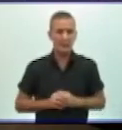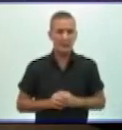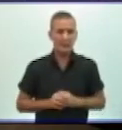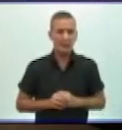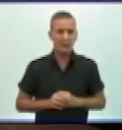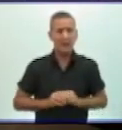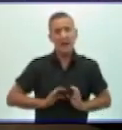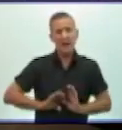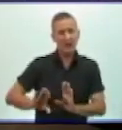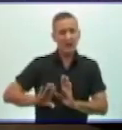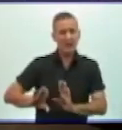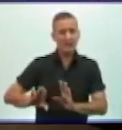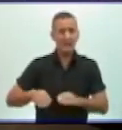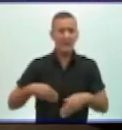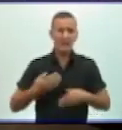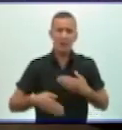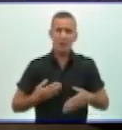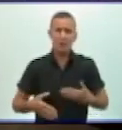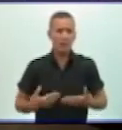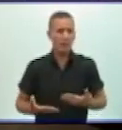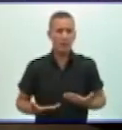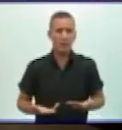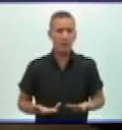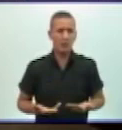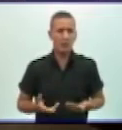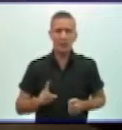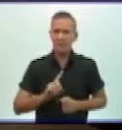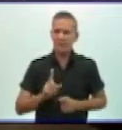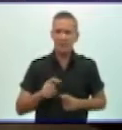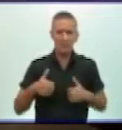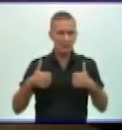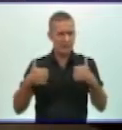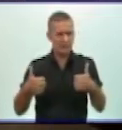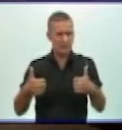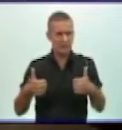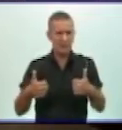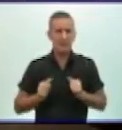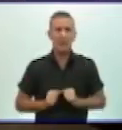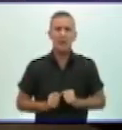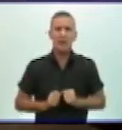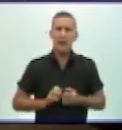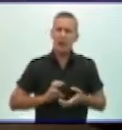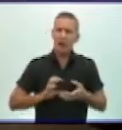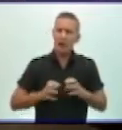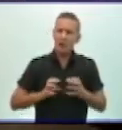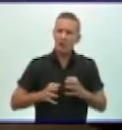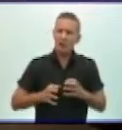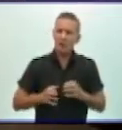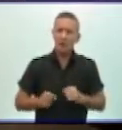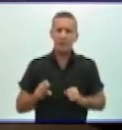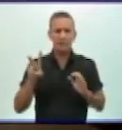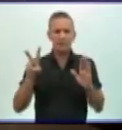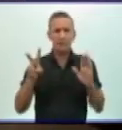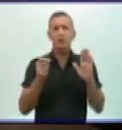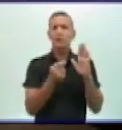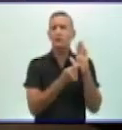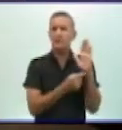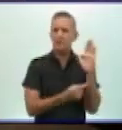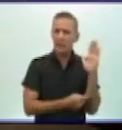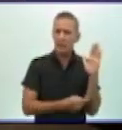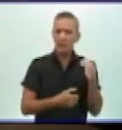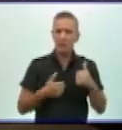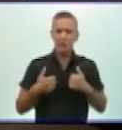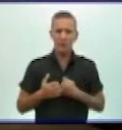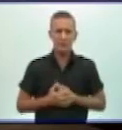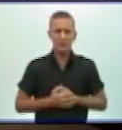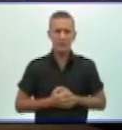la solución más propicia a la hora de la formación de valores y asumir responsabilidades. Así es. Eso está muy bien, profesora, pero para cerrar un